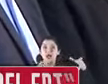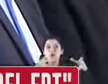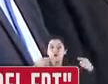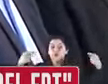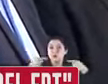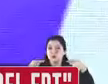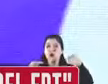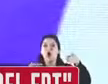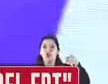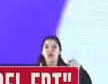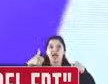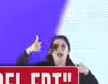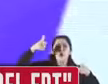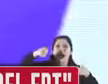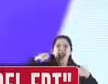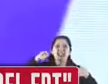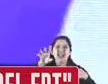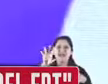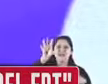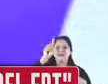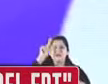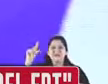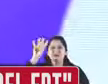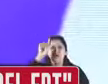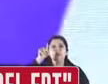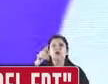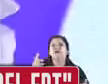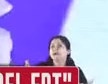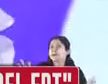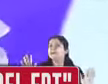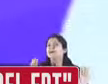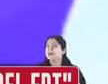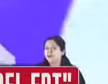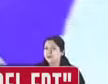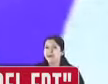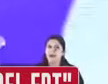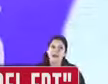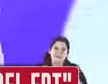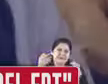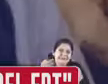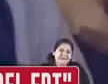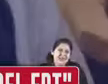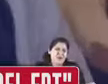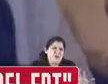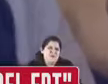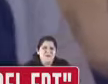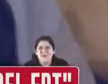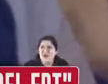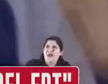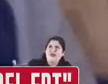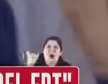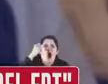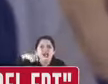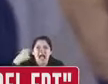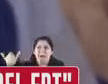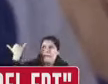hubiera sido paliado en formosa teníamos una caravana en trailers cámaras de